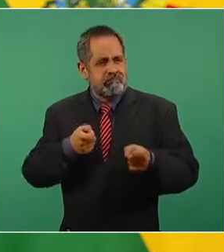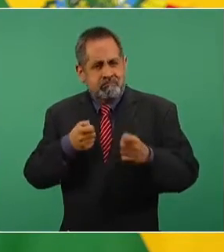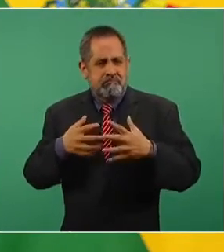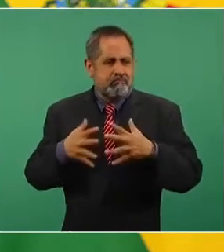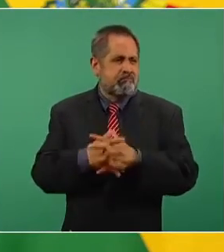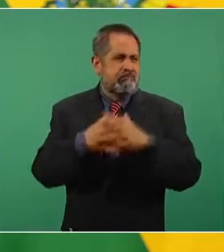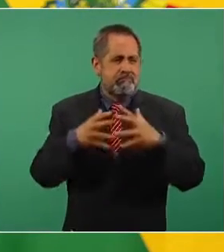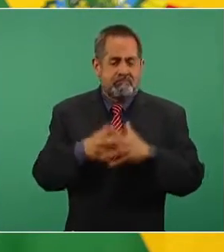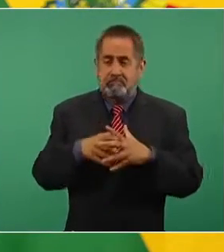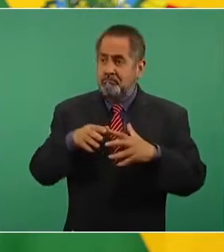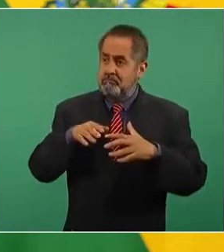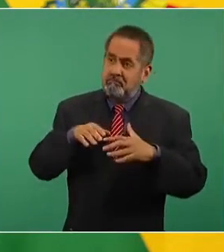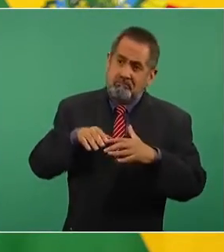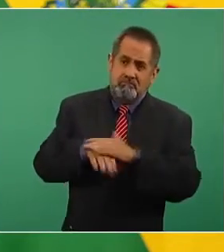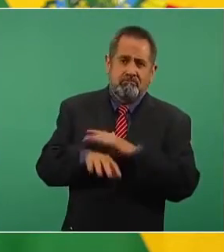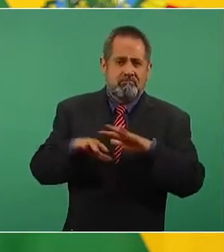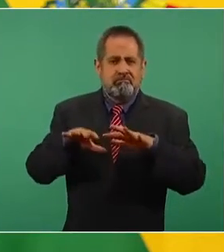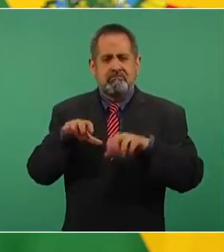han tomado el gobierno